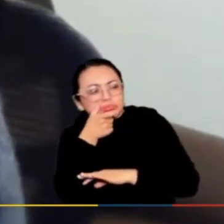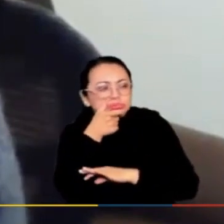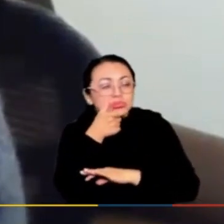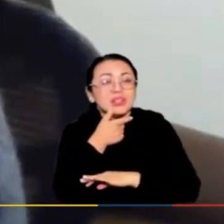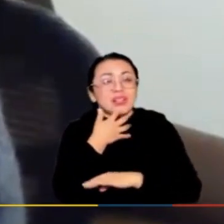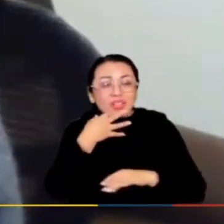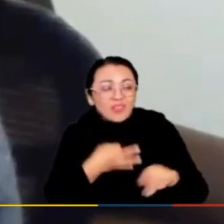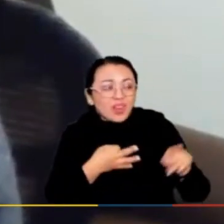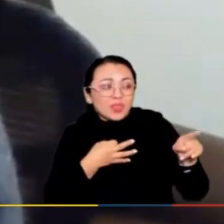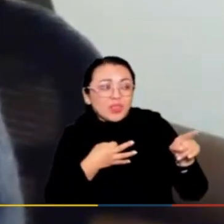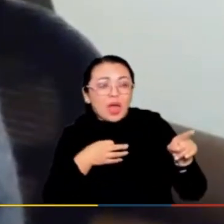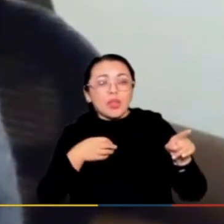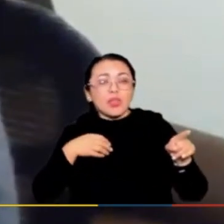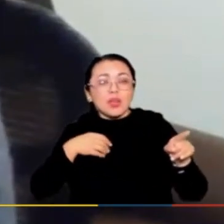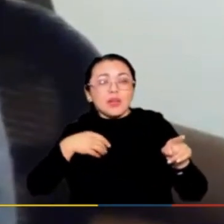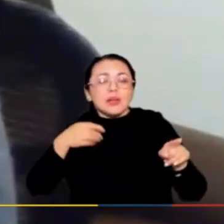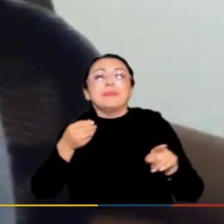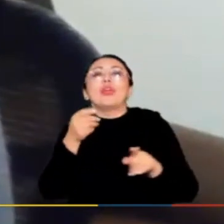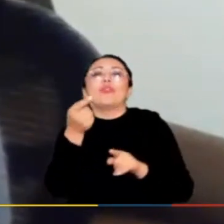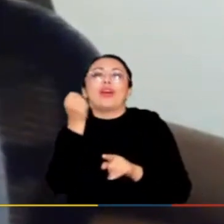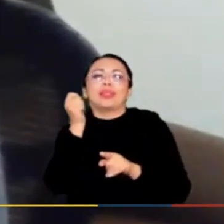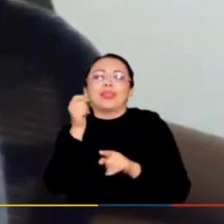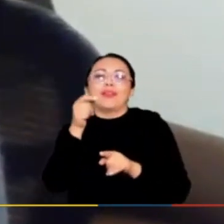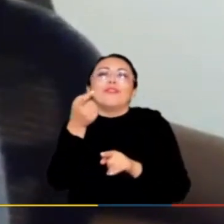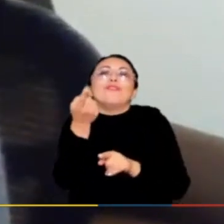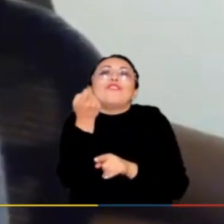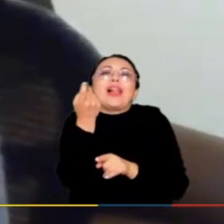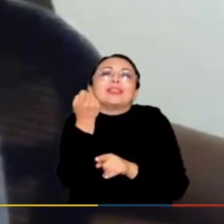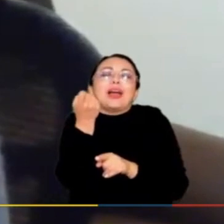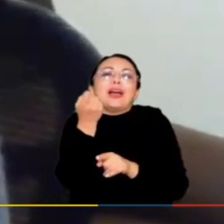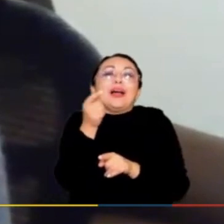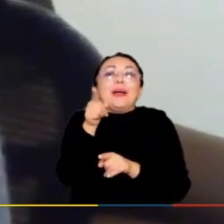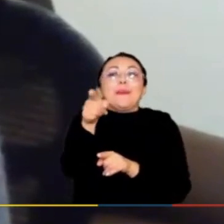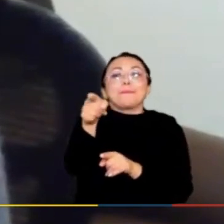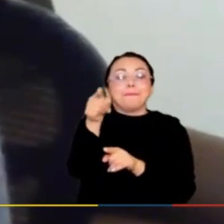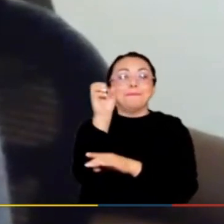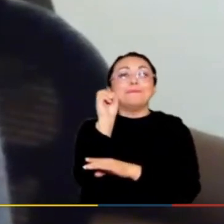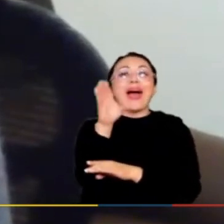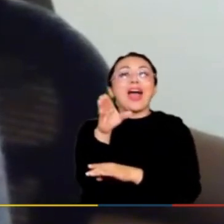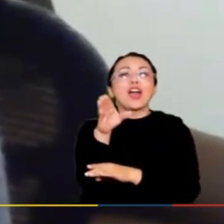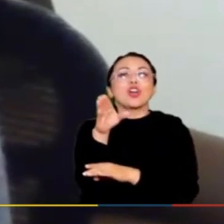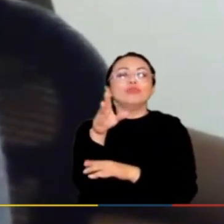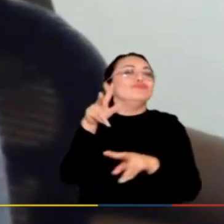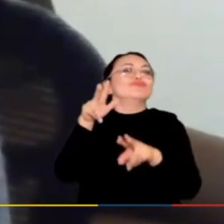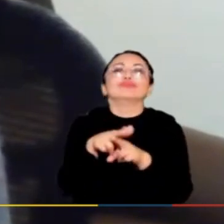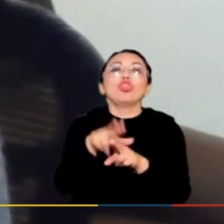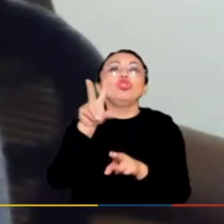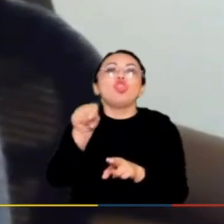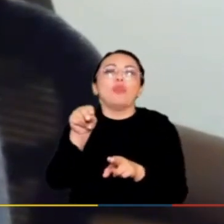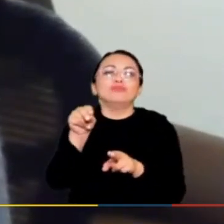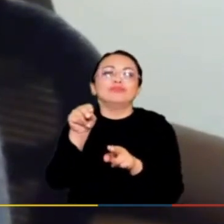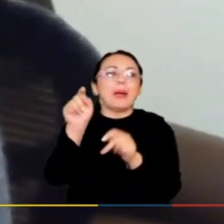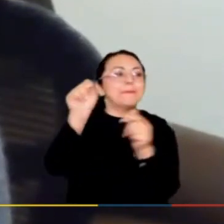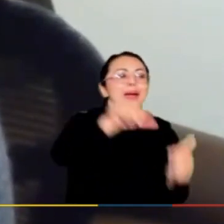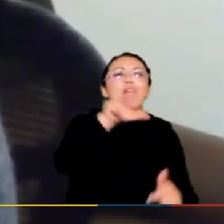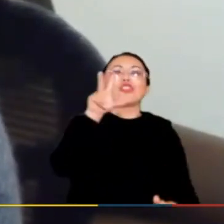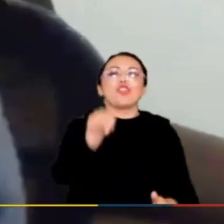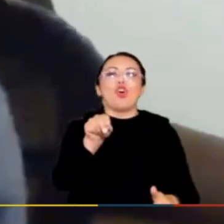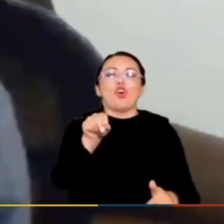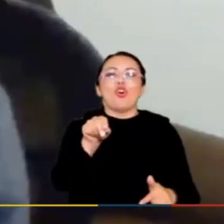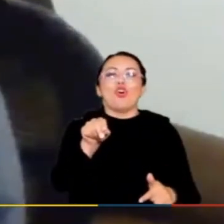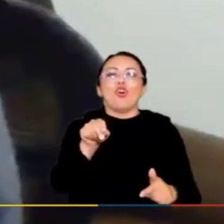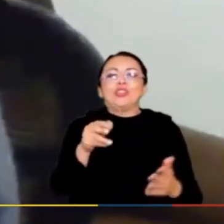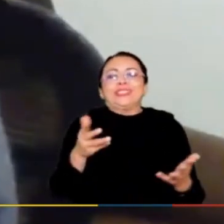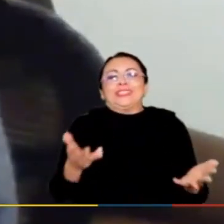transacción se hubiera realizado. Pero lo que pasa es que aquí se impone un deber para el banco de evitar la canalización de las operaciones. Es decir, si él tiene